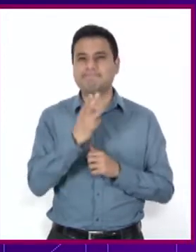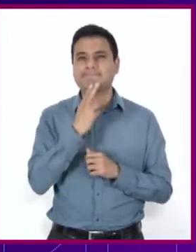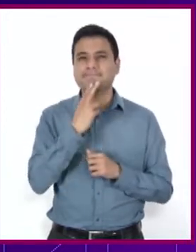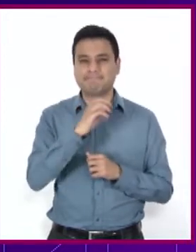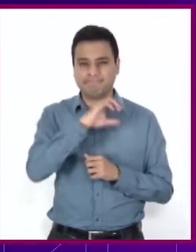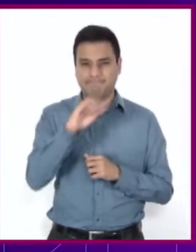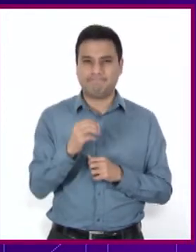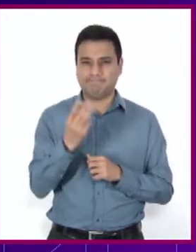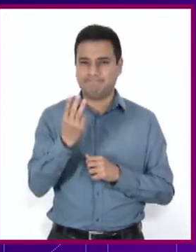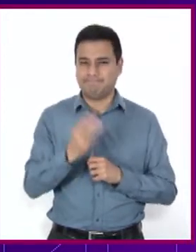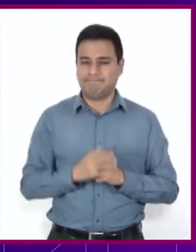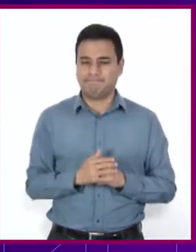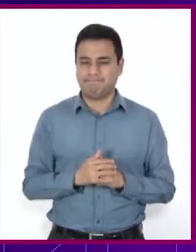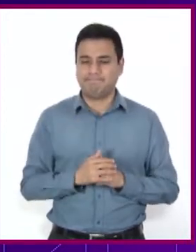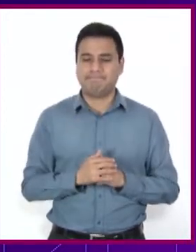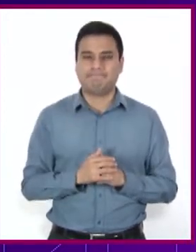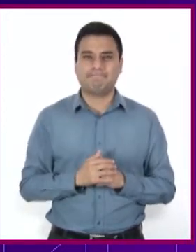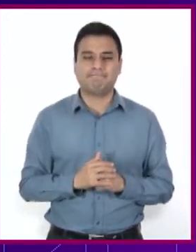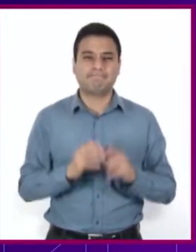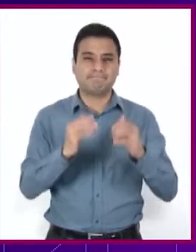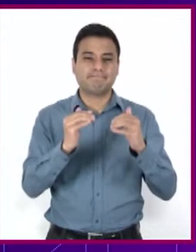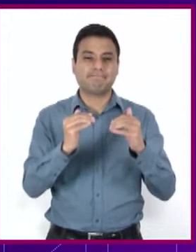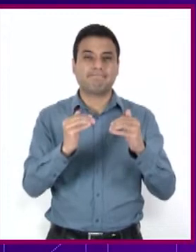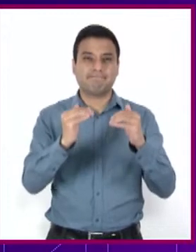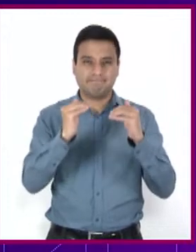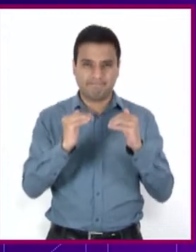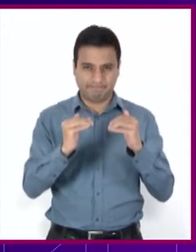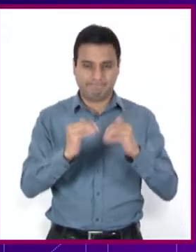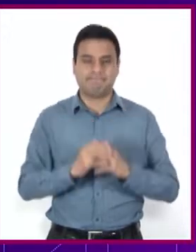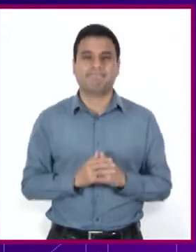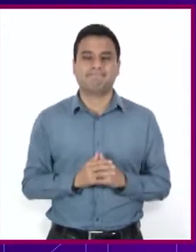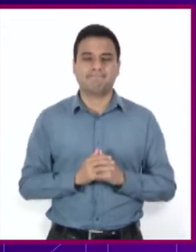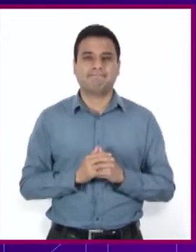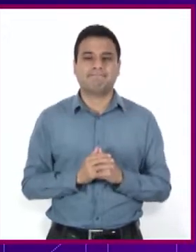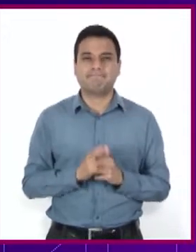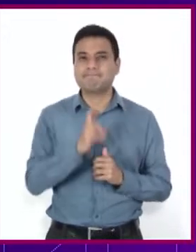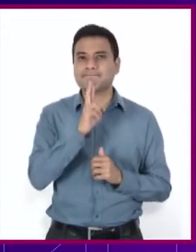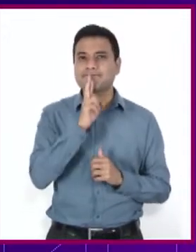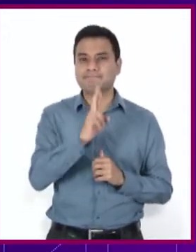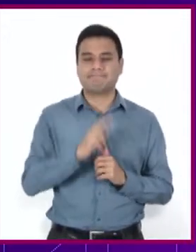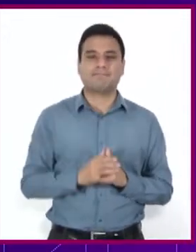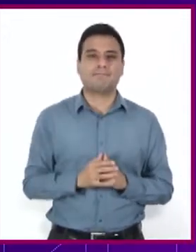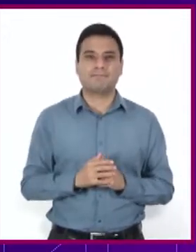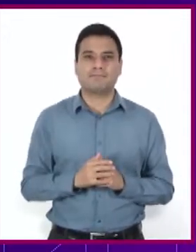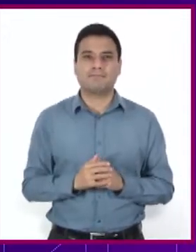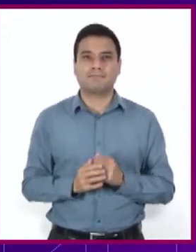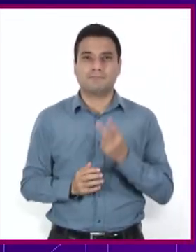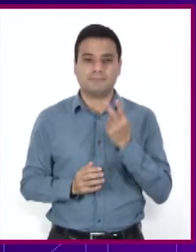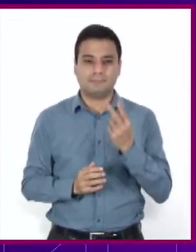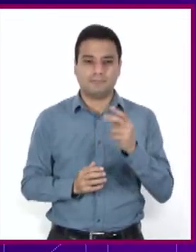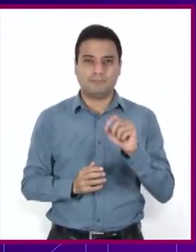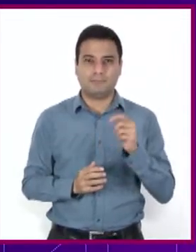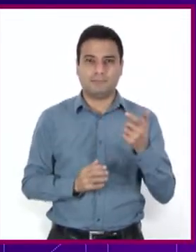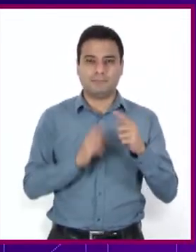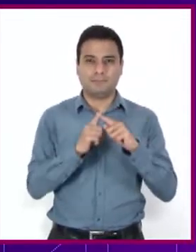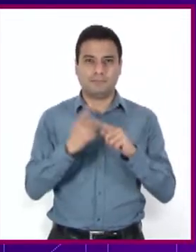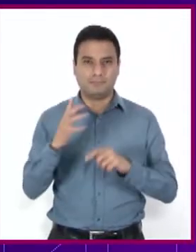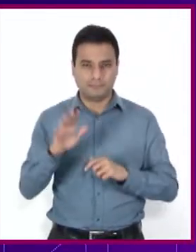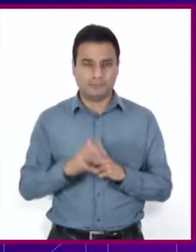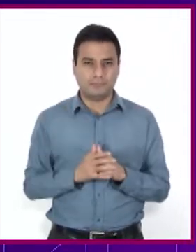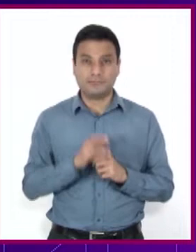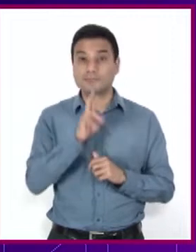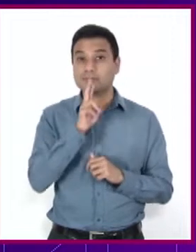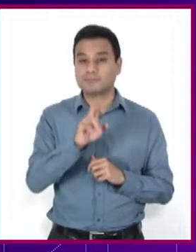el denominador. Luego, llevamos al cabo el producto de 2.7 por 10, obteniendo